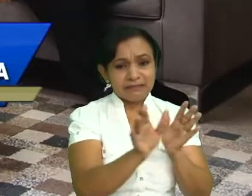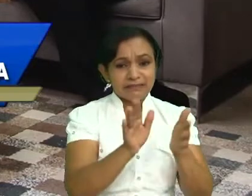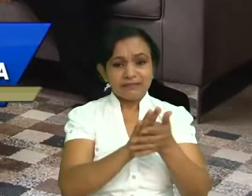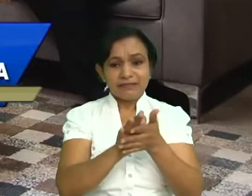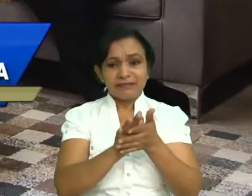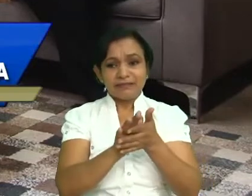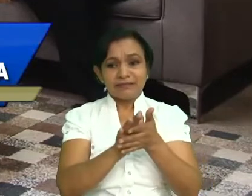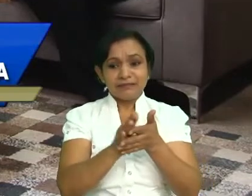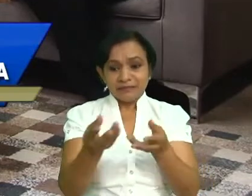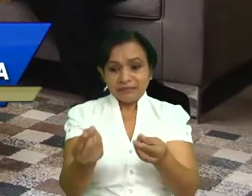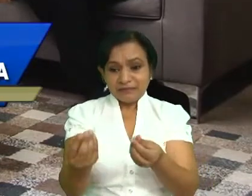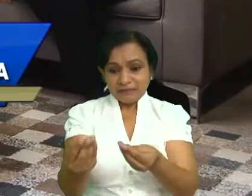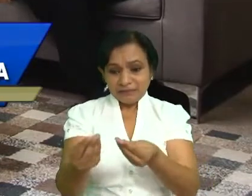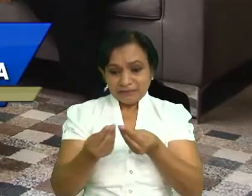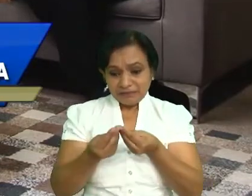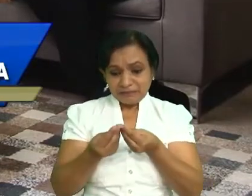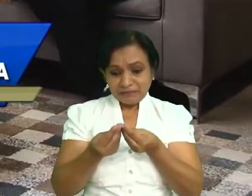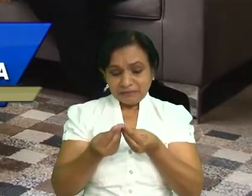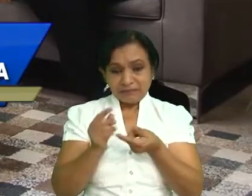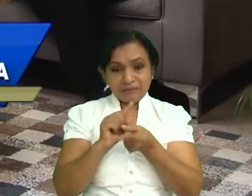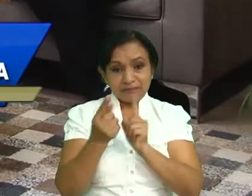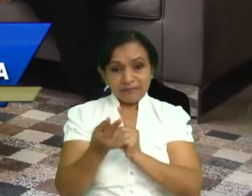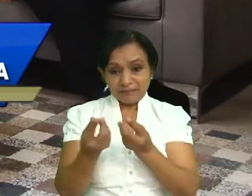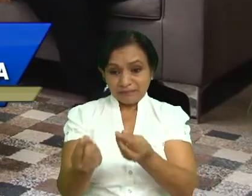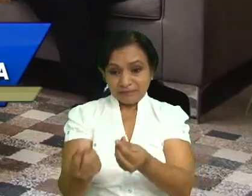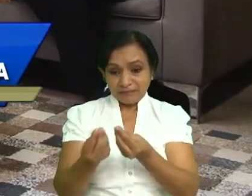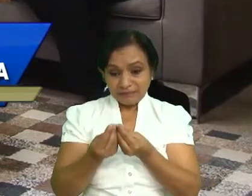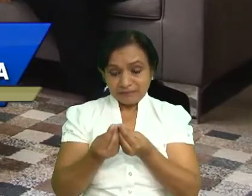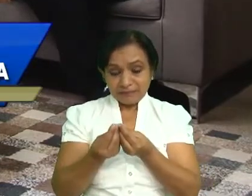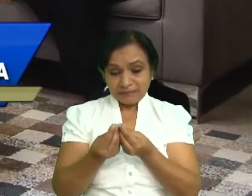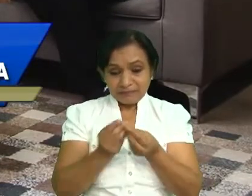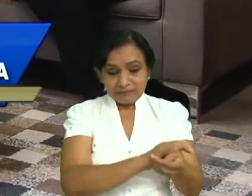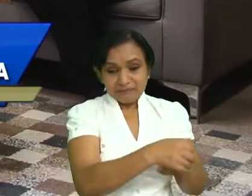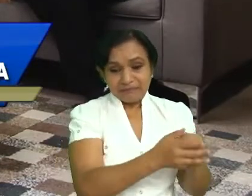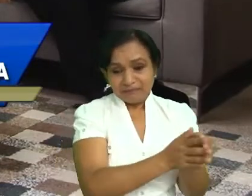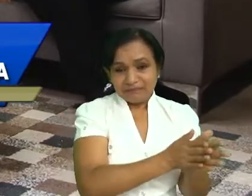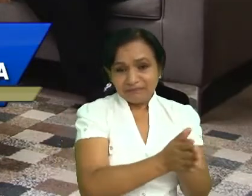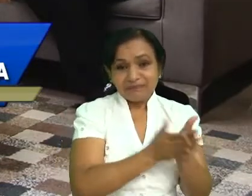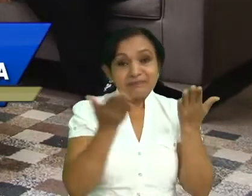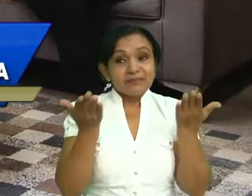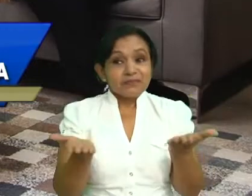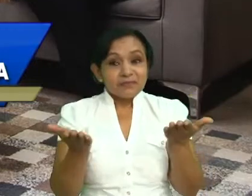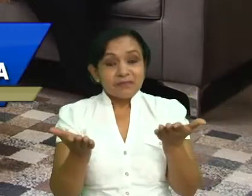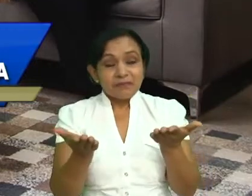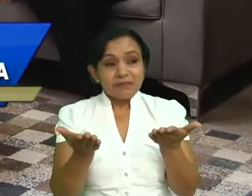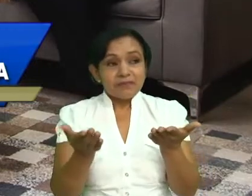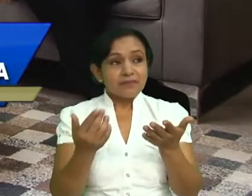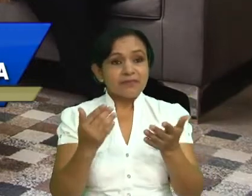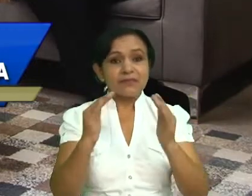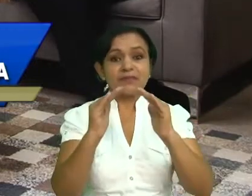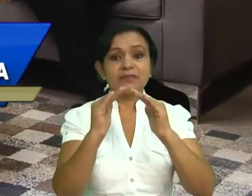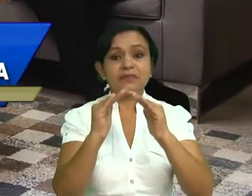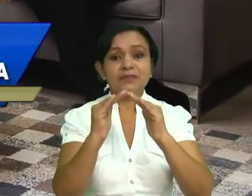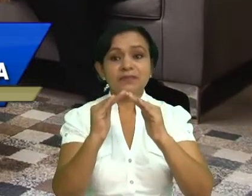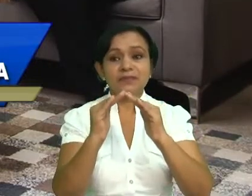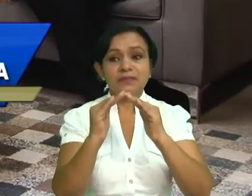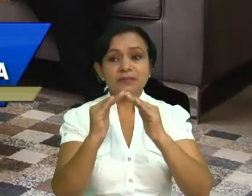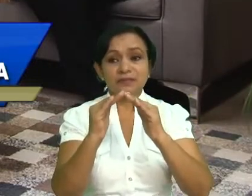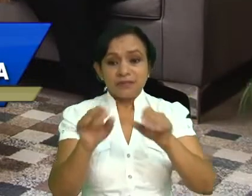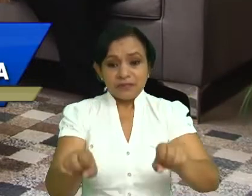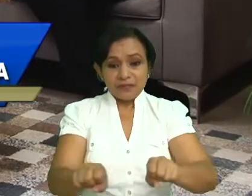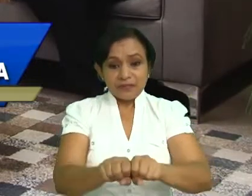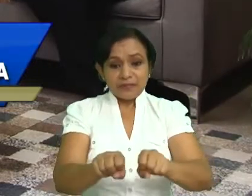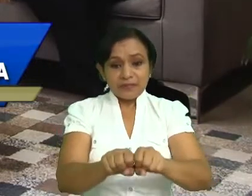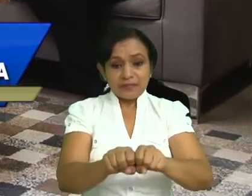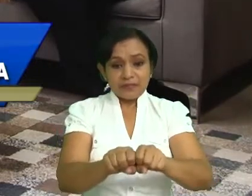recibí dinero, un cambio en la calle, tengo que lavarme las manos. Si llego a casa, tengo que quitarme los